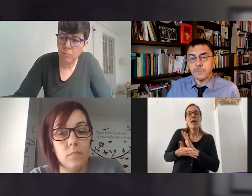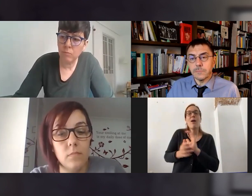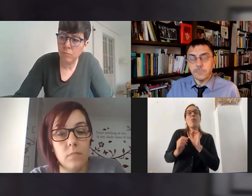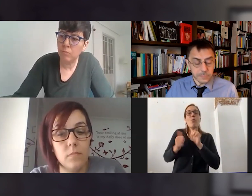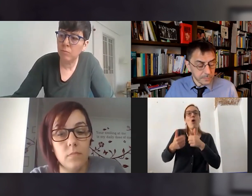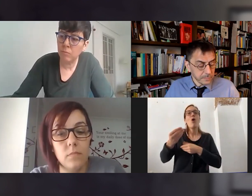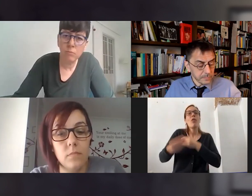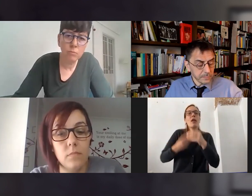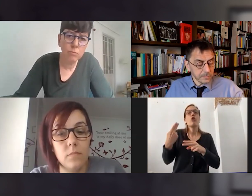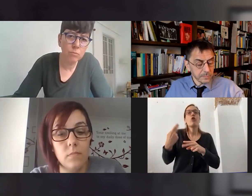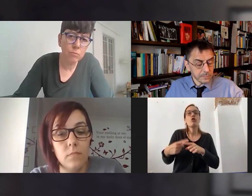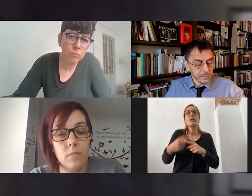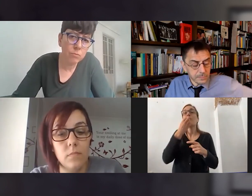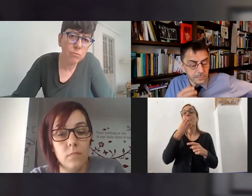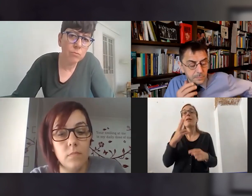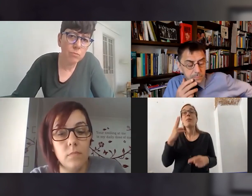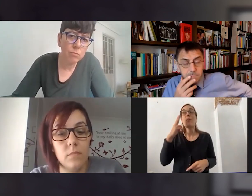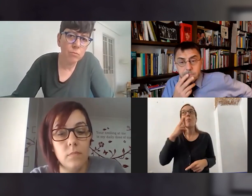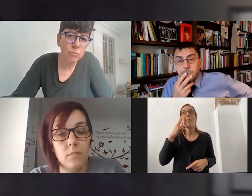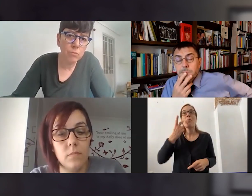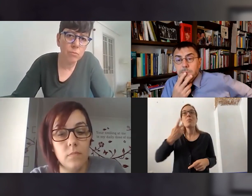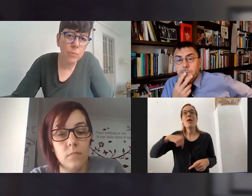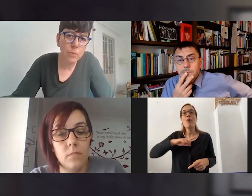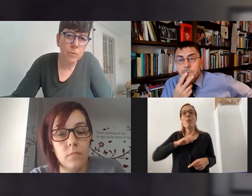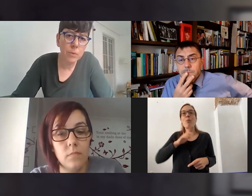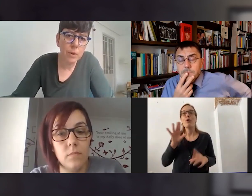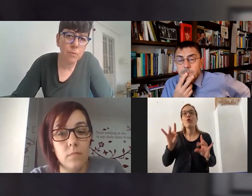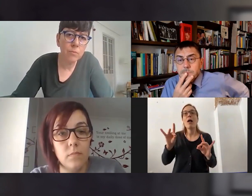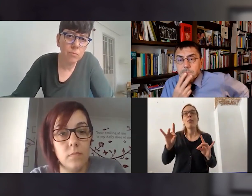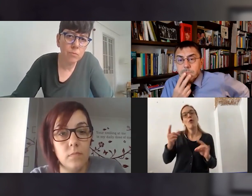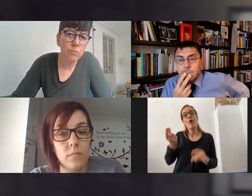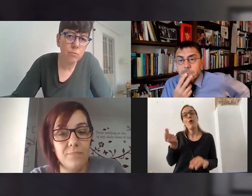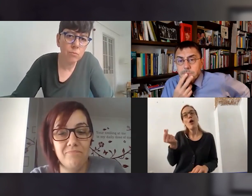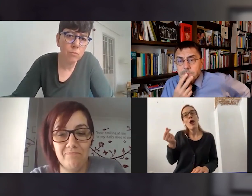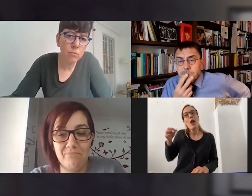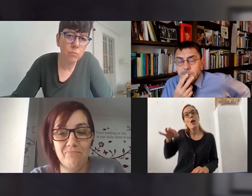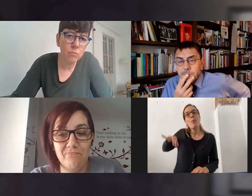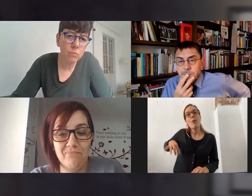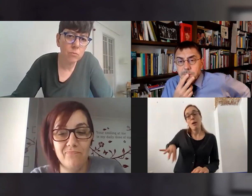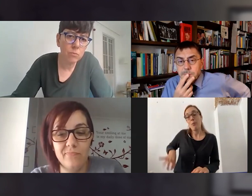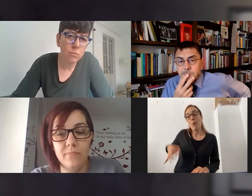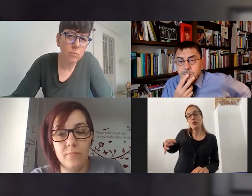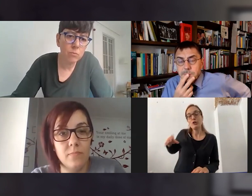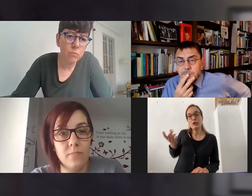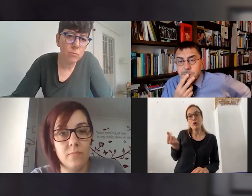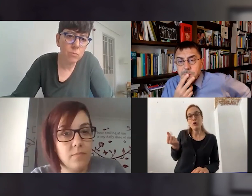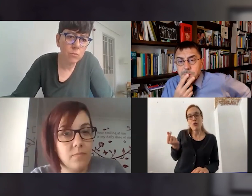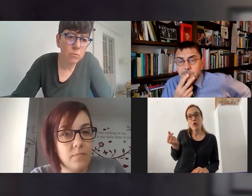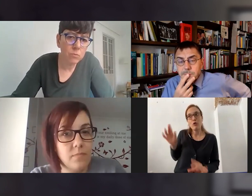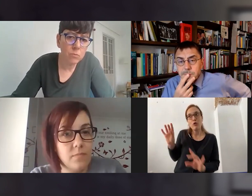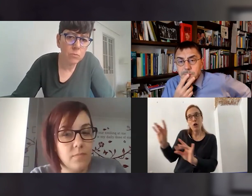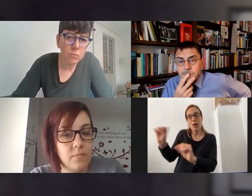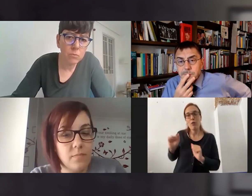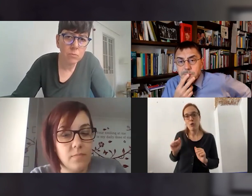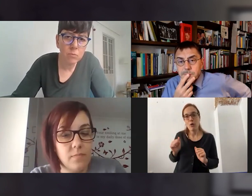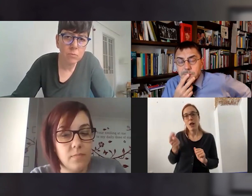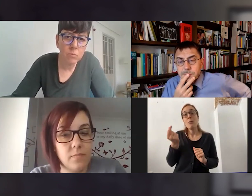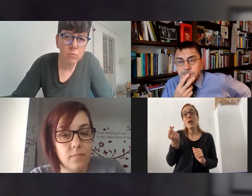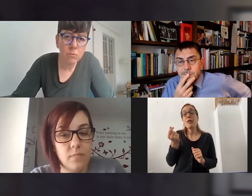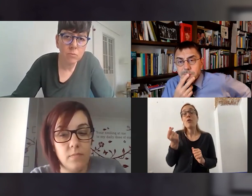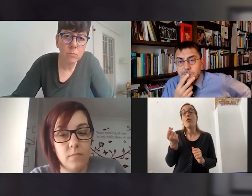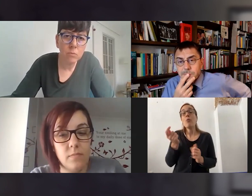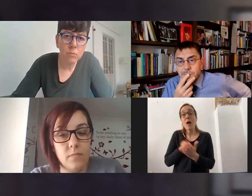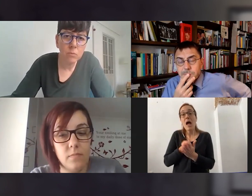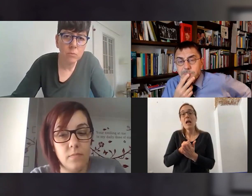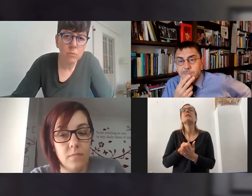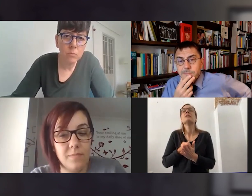que nos tienen miedo, porque les estamos tocando el bolsillo, les estamos tocando su posición de poder. ¿Porque vamos a pagar un precio por ser de Podemos? Sí, pero yo creo que